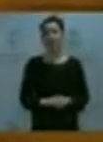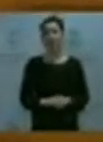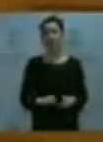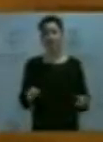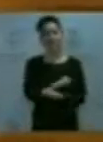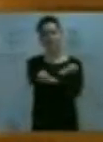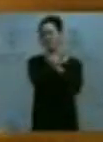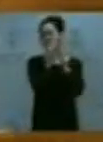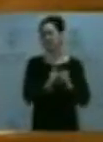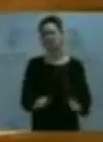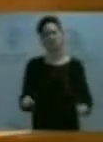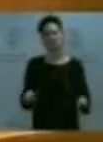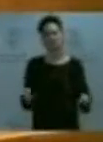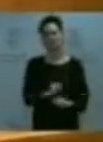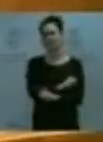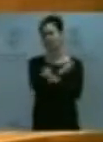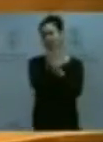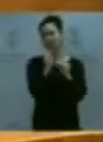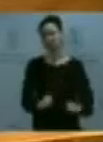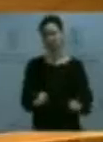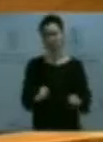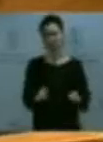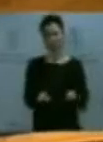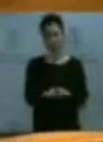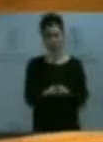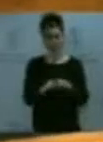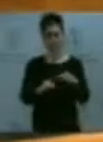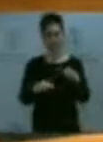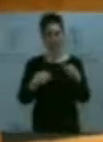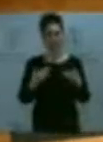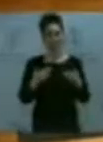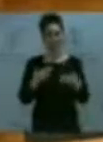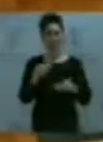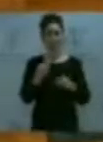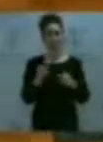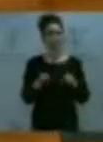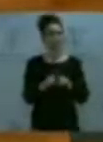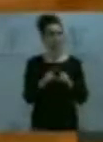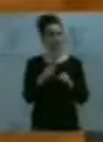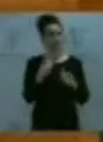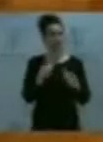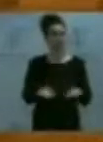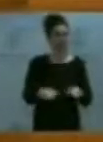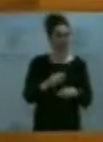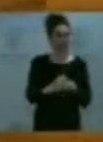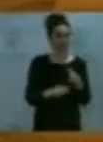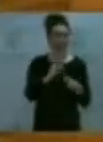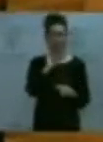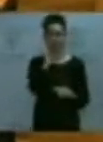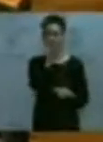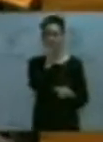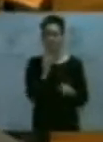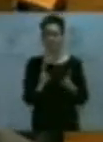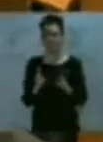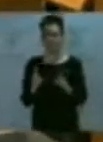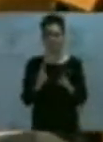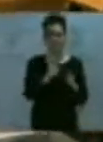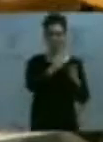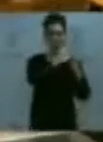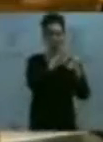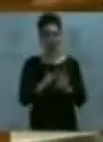una sucesión de frases desafortunadas, de errores de saltos encadenados, de políticas